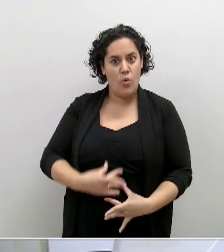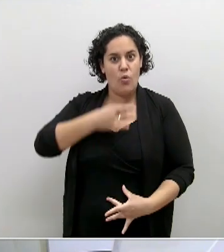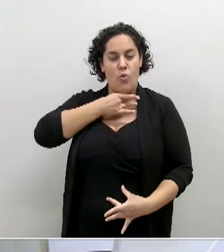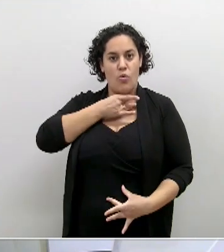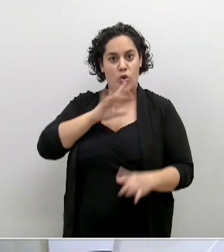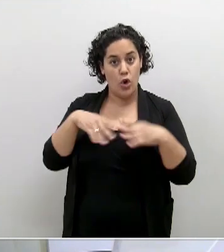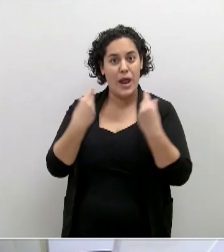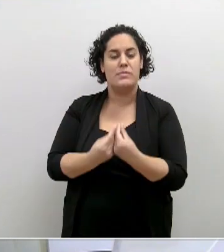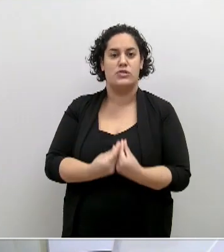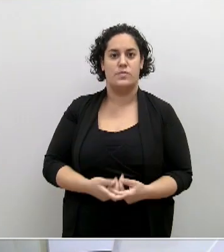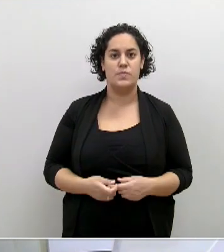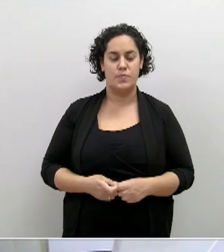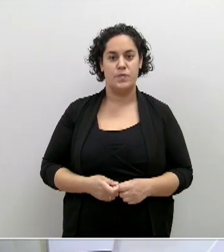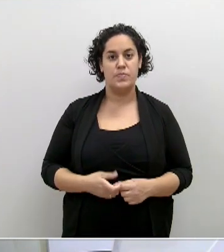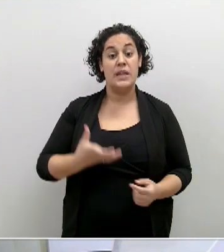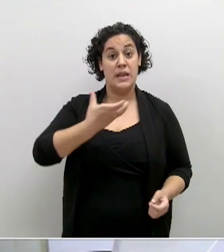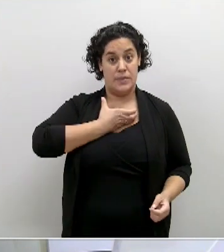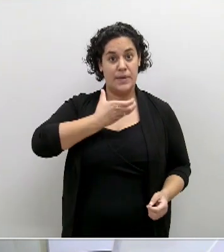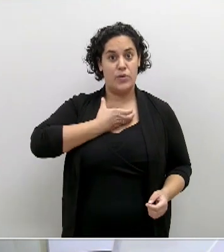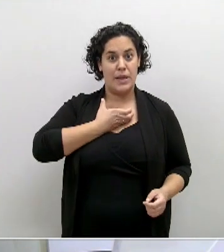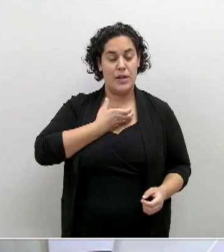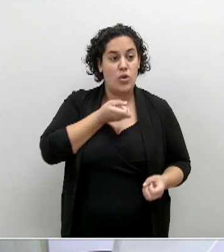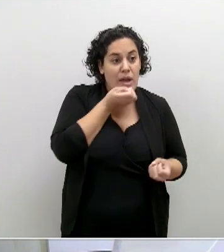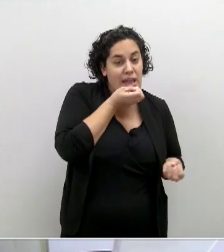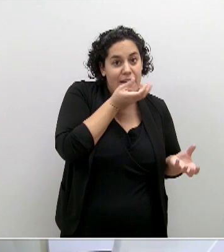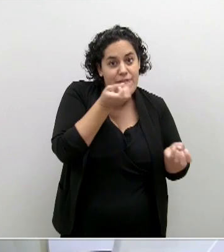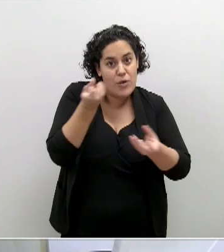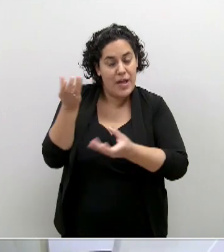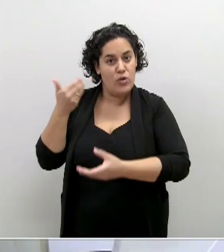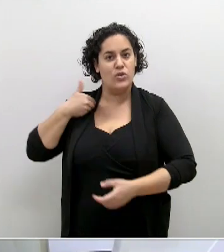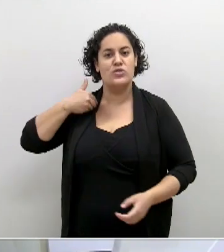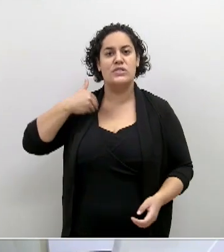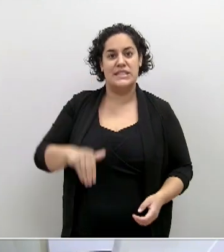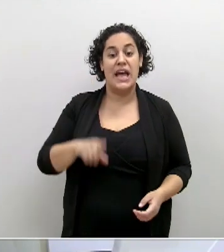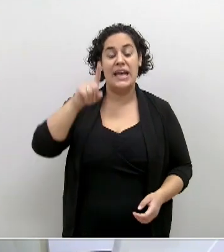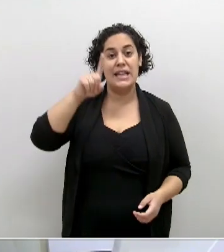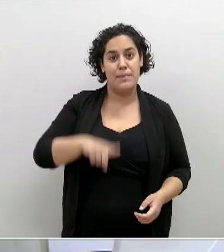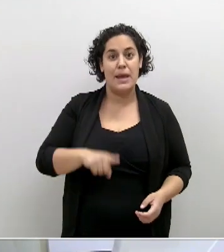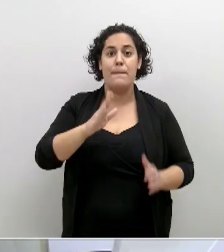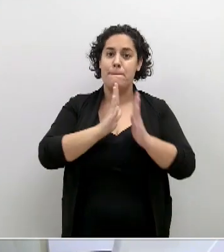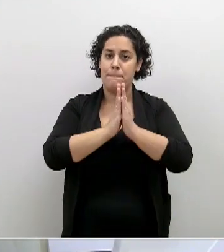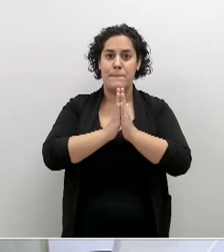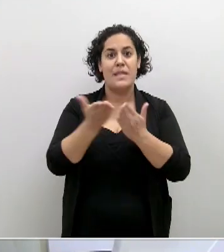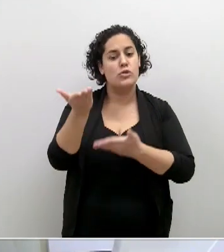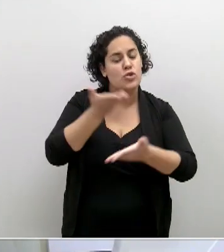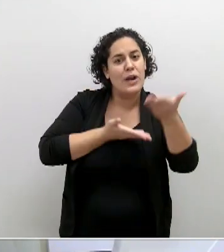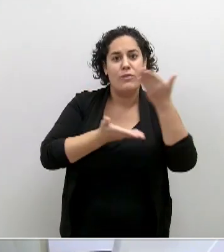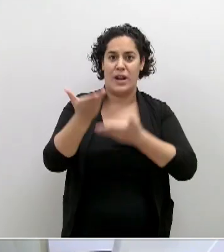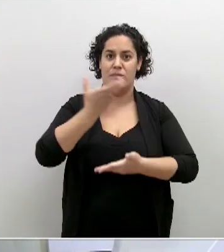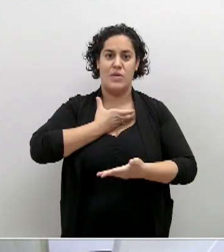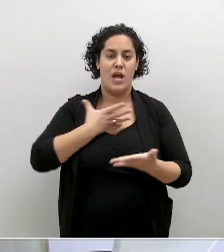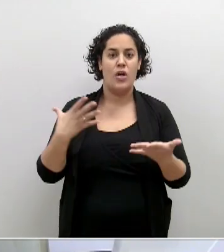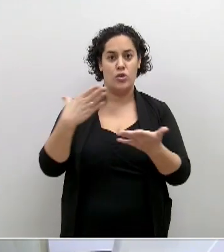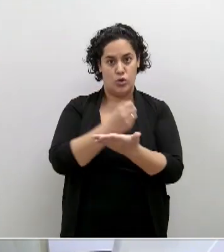los ayuntamientos de las medidas propuestas y, una vez más, hemos apelado a la colaboración y coordinación con todos ellos, solicitando que extremen